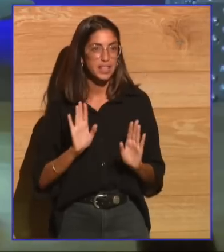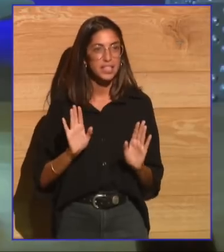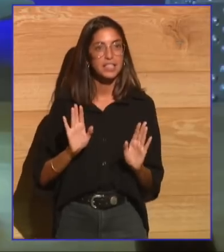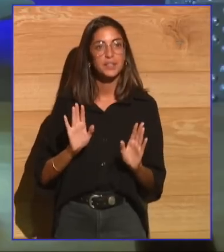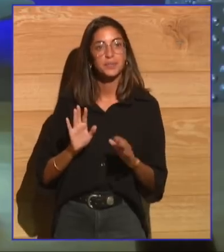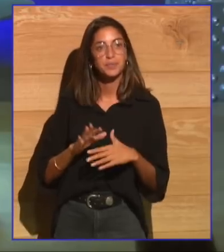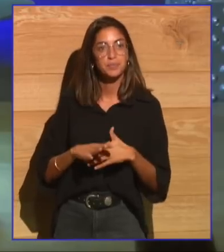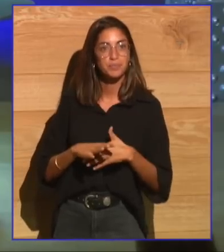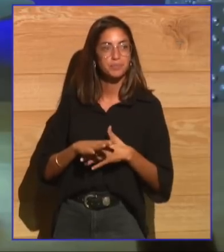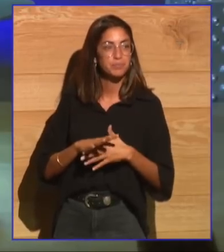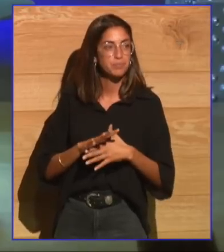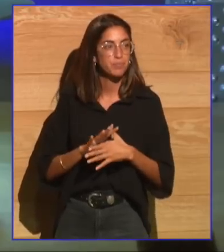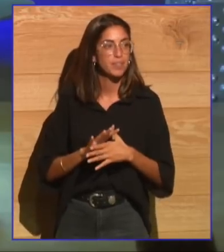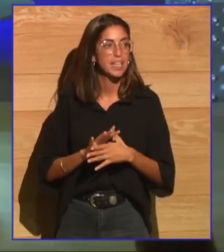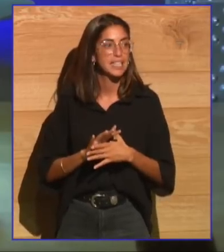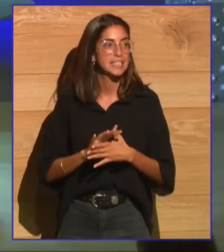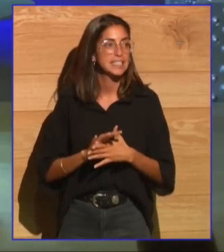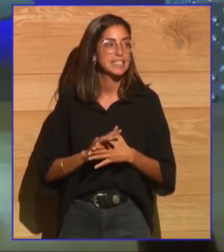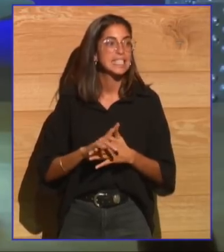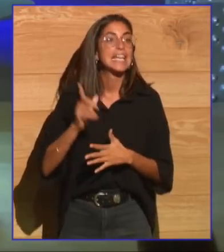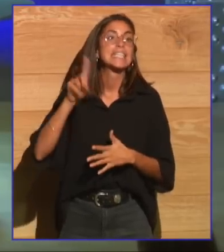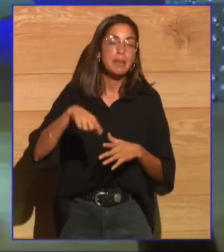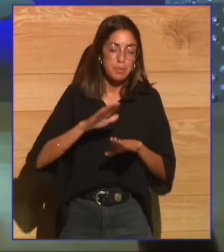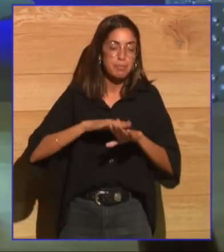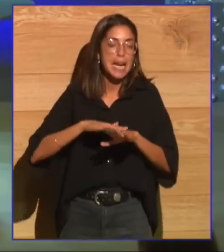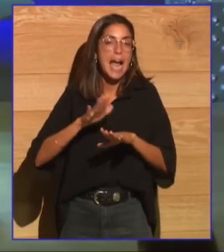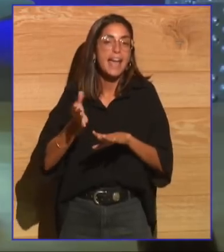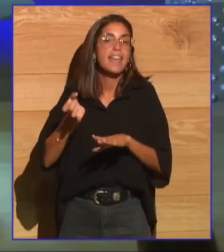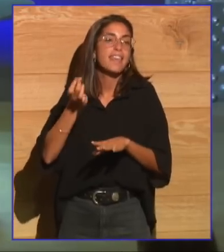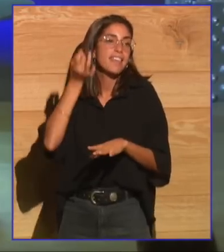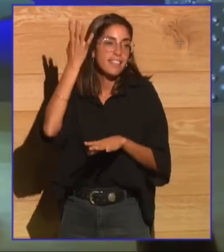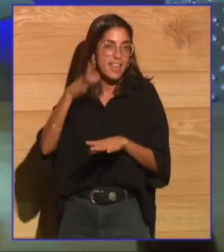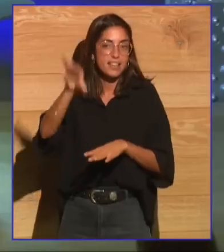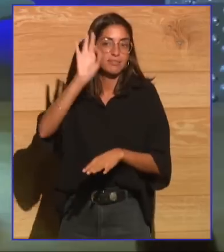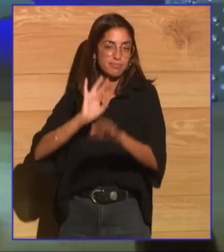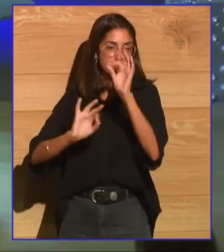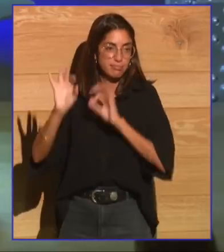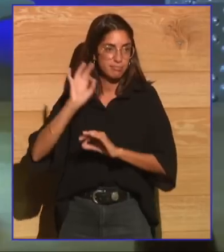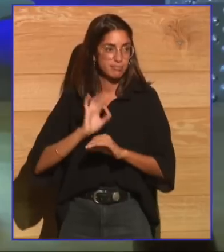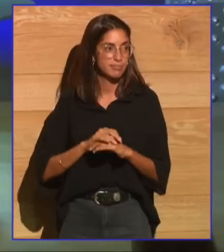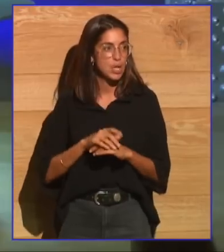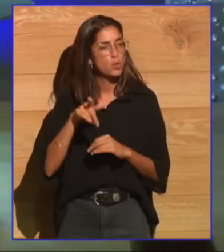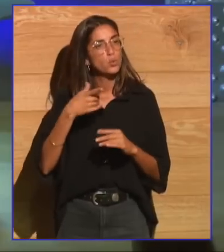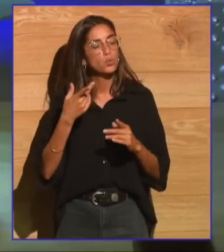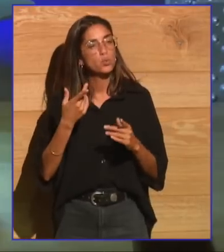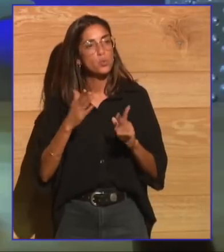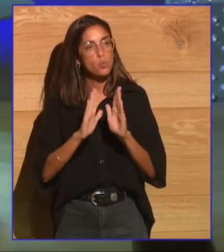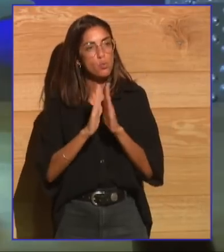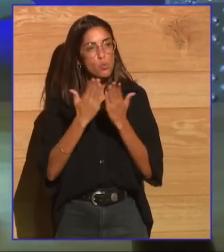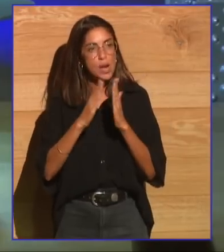para medirlas bueno y para tomar ideas en fin y tu vas con una libreta